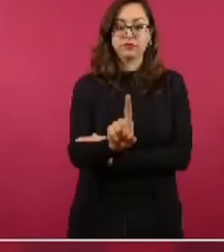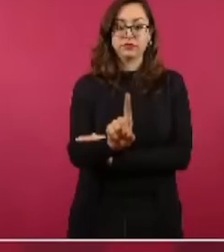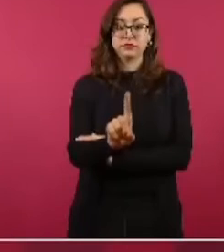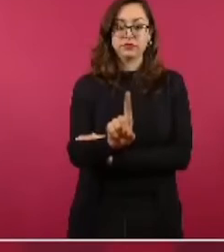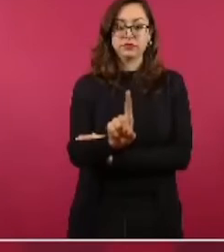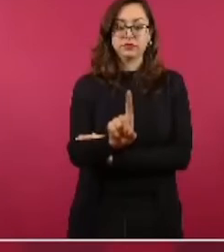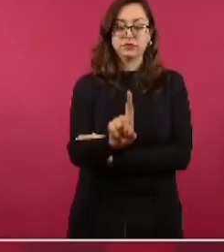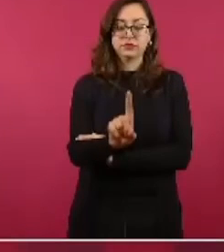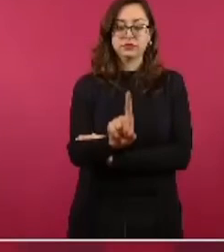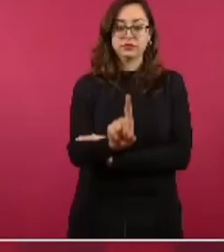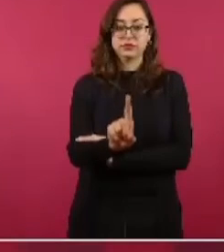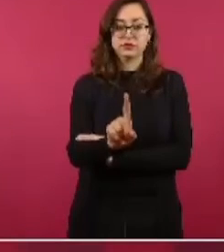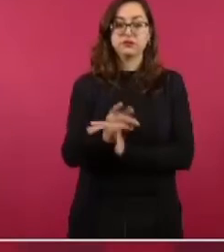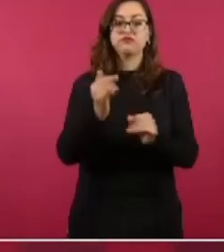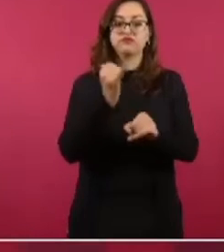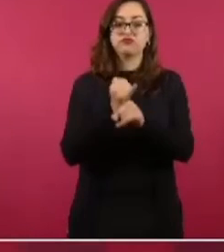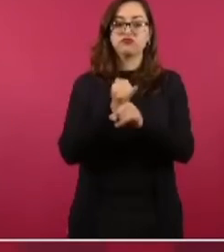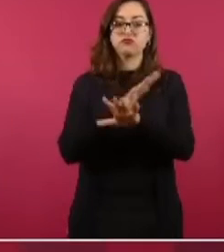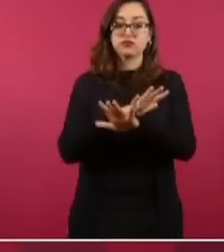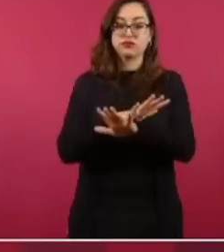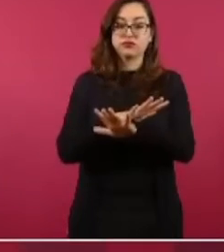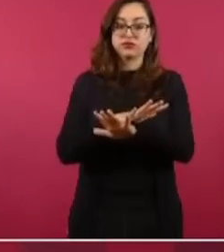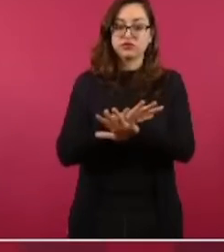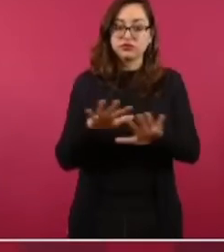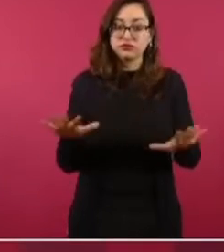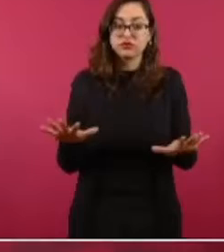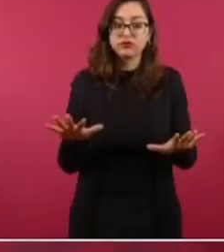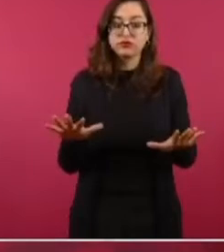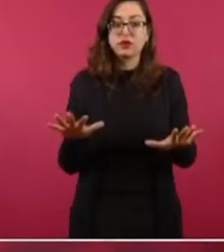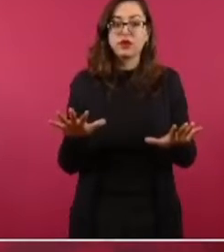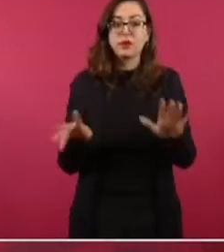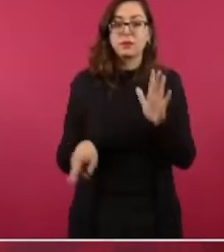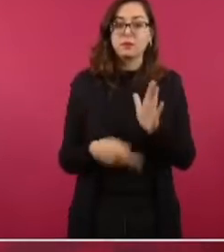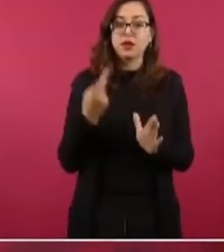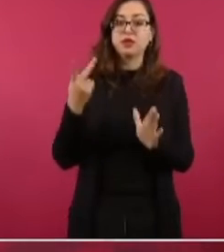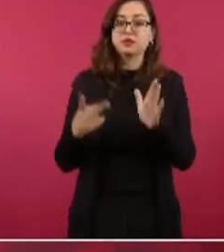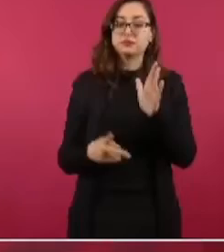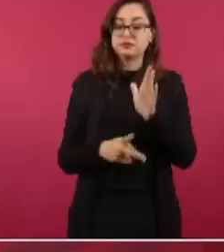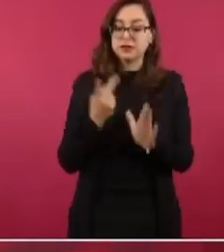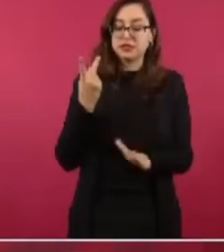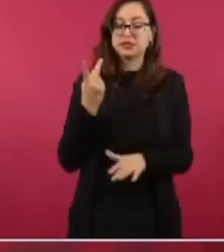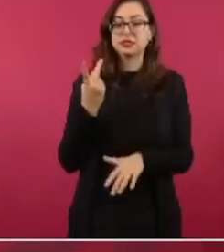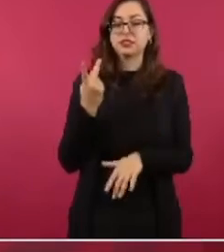a informar una vez a la semana